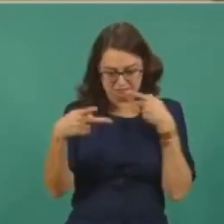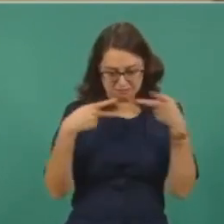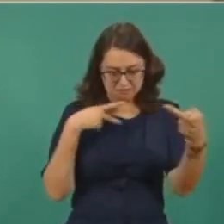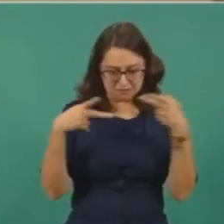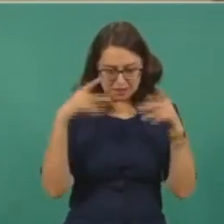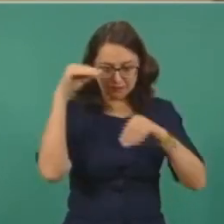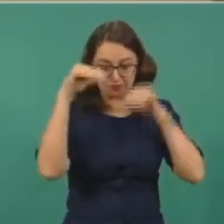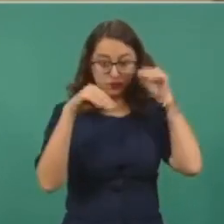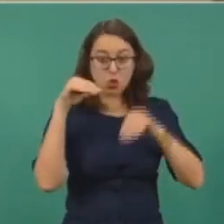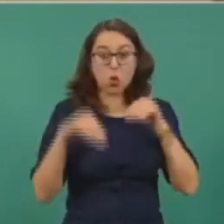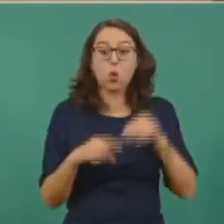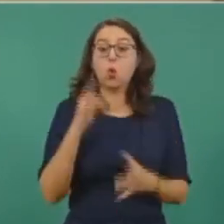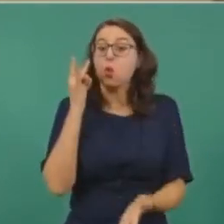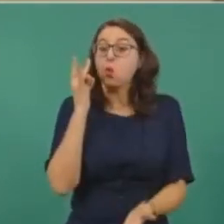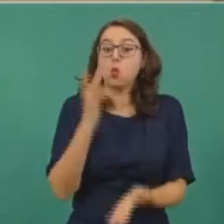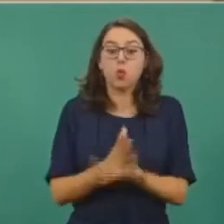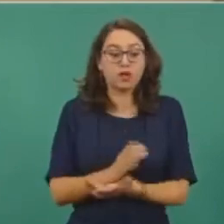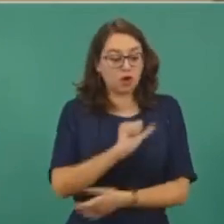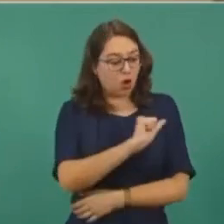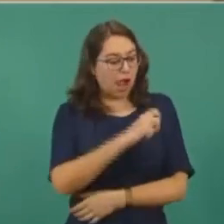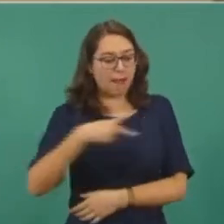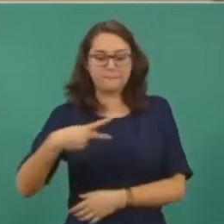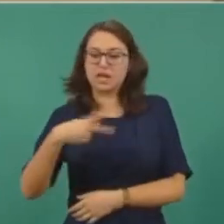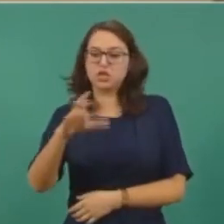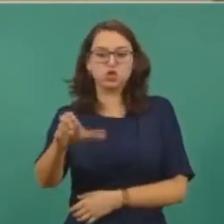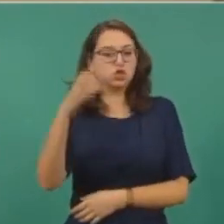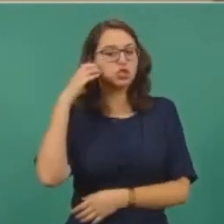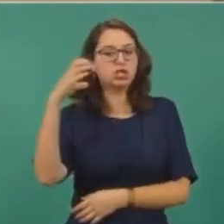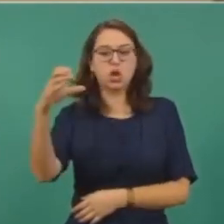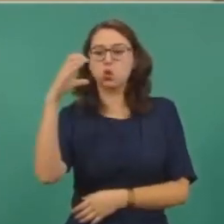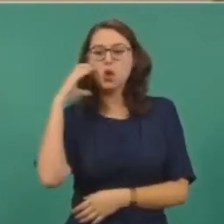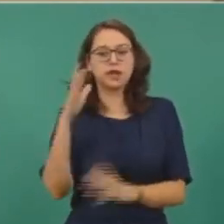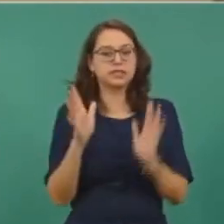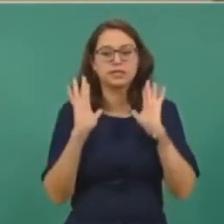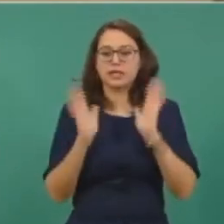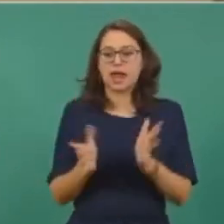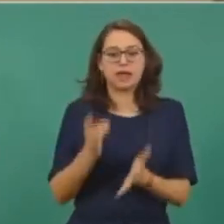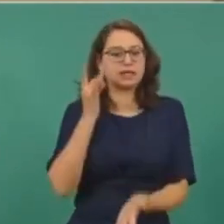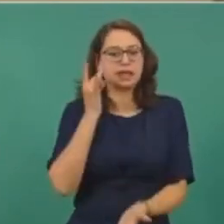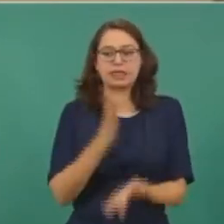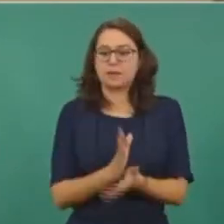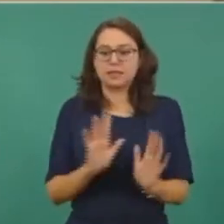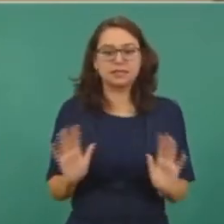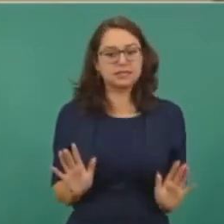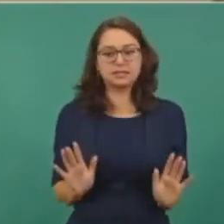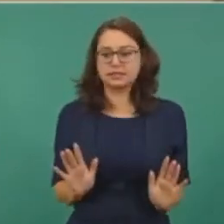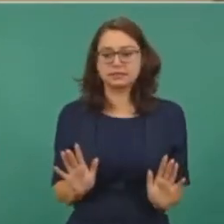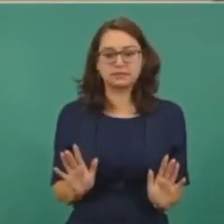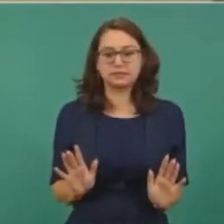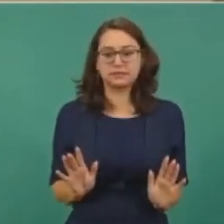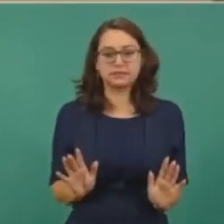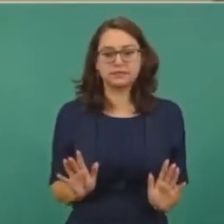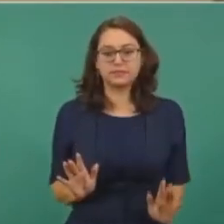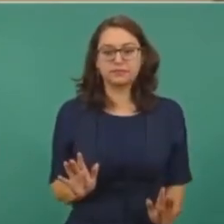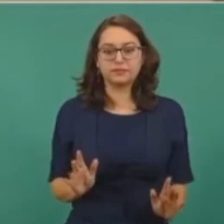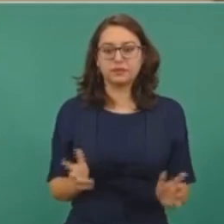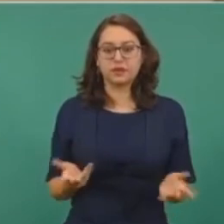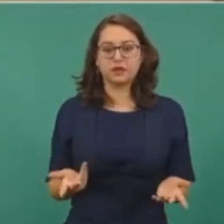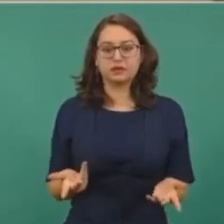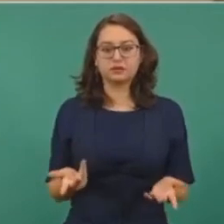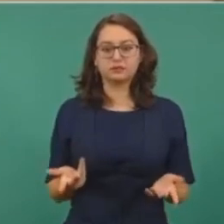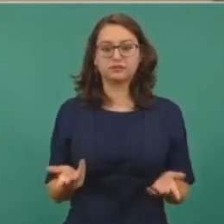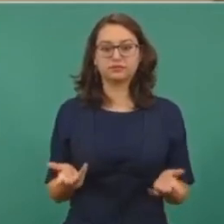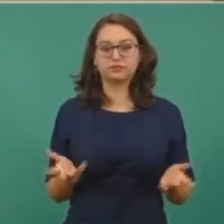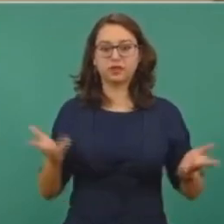cabo mediante una tipo app de celular, una aplicación de tu celular o votación digital. Y